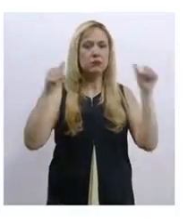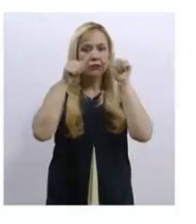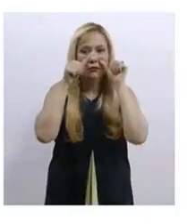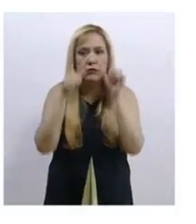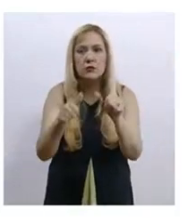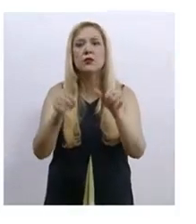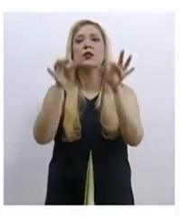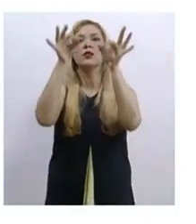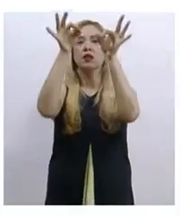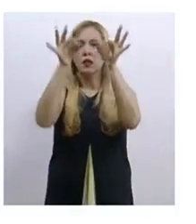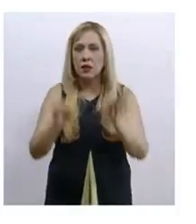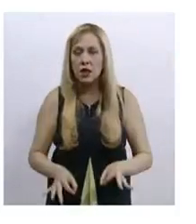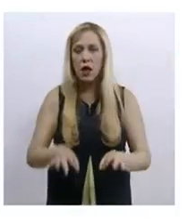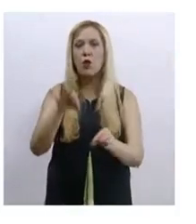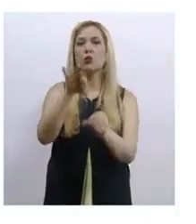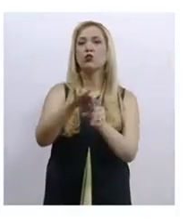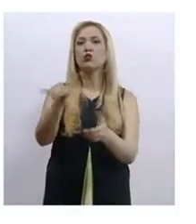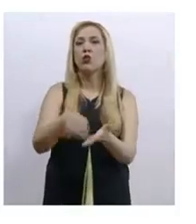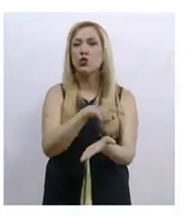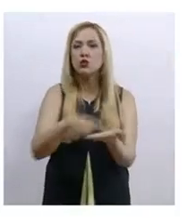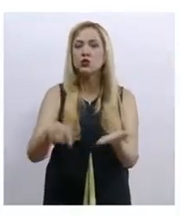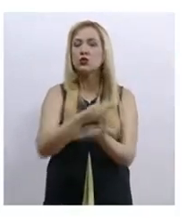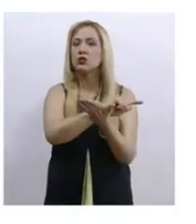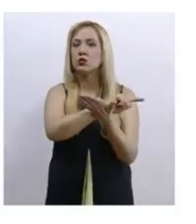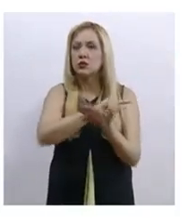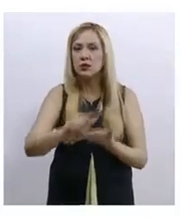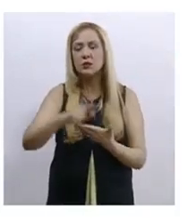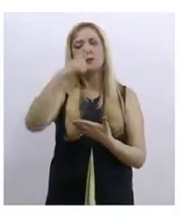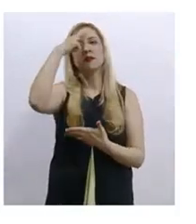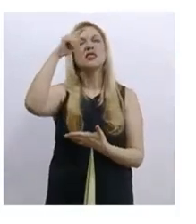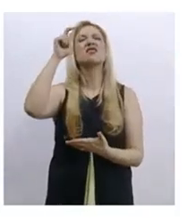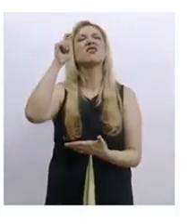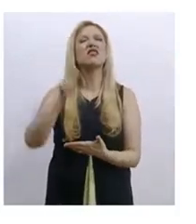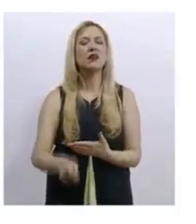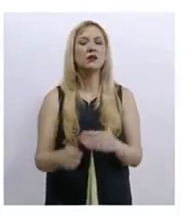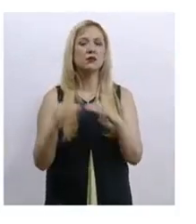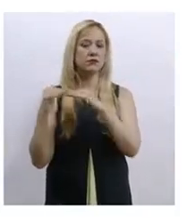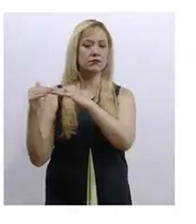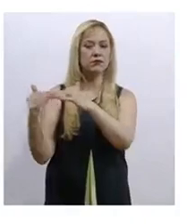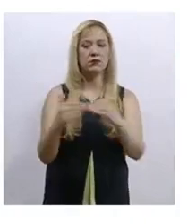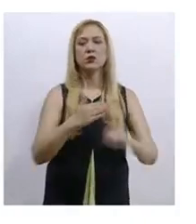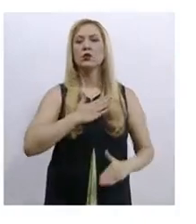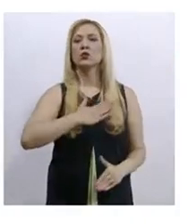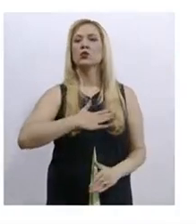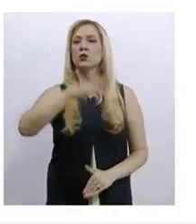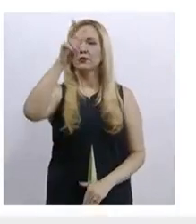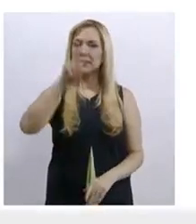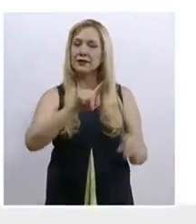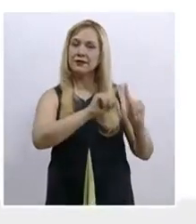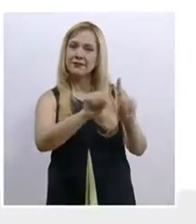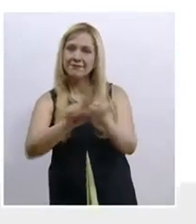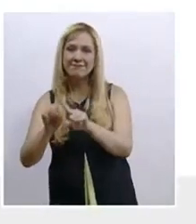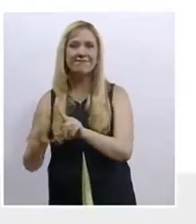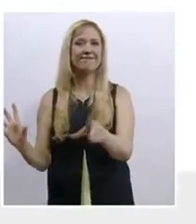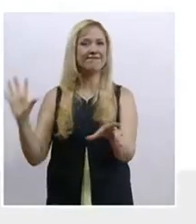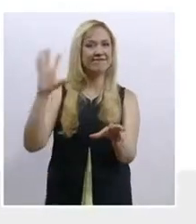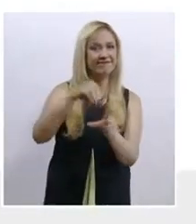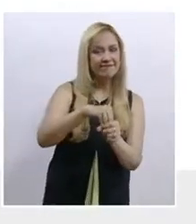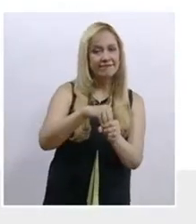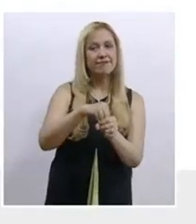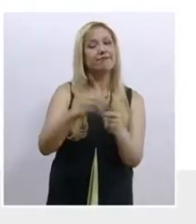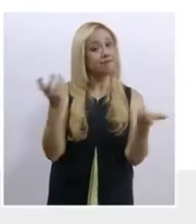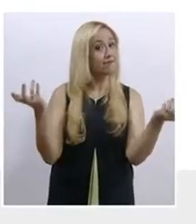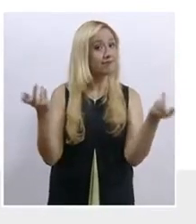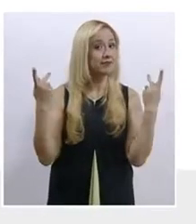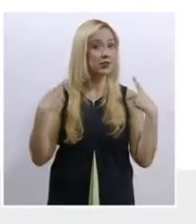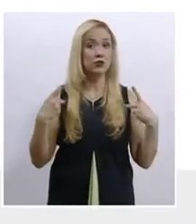reafirmar la integridad de las elecciones y contribuir a la consolidación de una democracia verdaderamente plural e inclusiva. Destacó que el